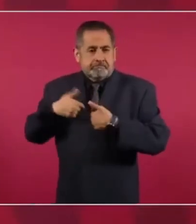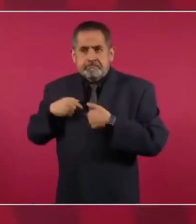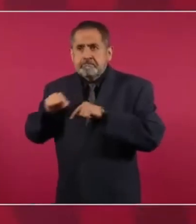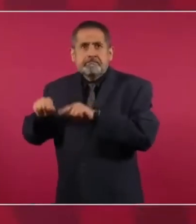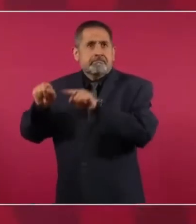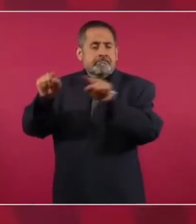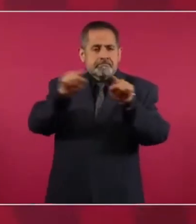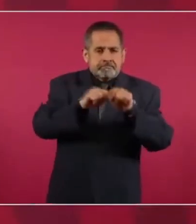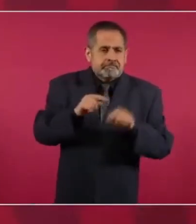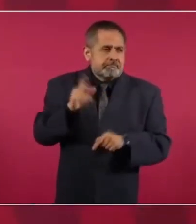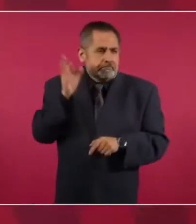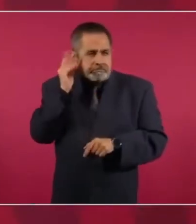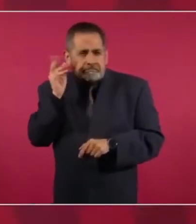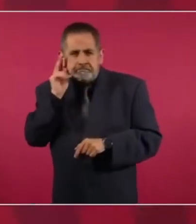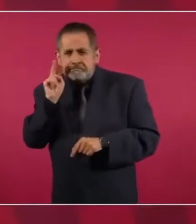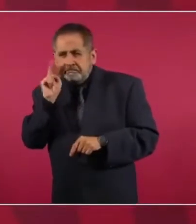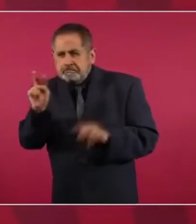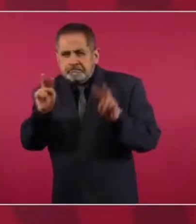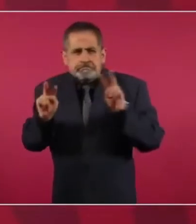y escuchan,